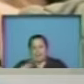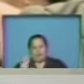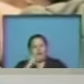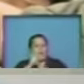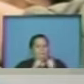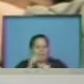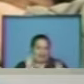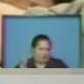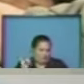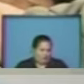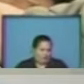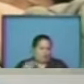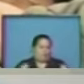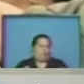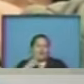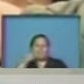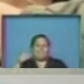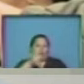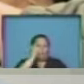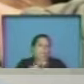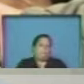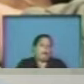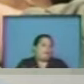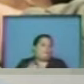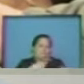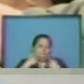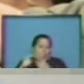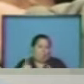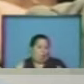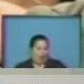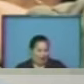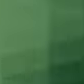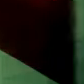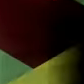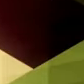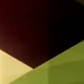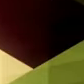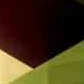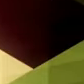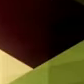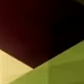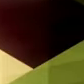ganar la empresa, no tenga duda, porque si la compro y la pagó, no tiene por qué opinar ninguno de los trabajadores.